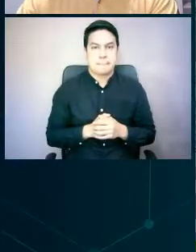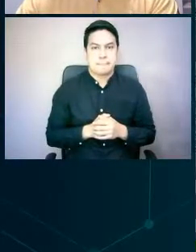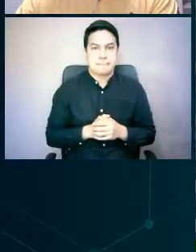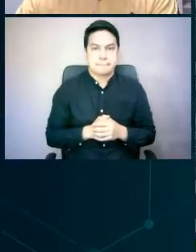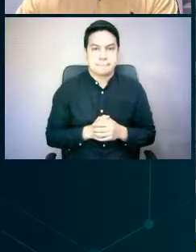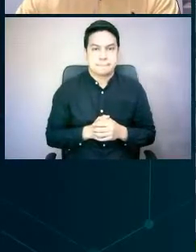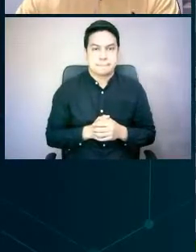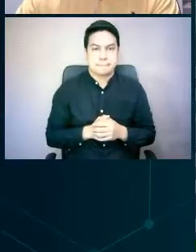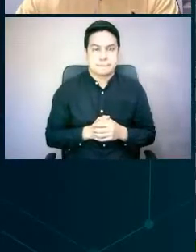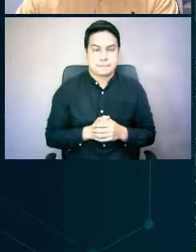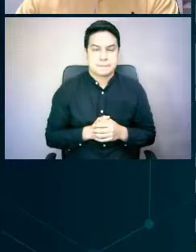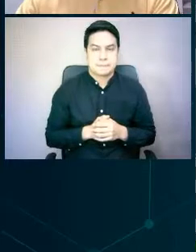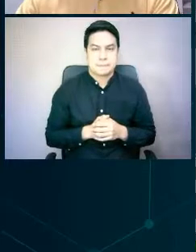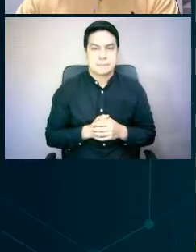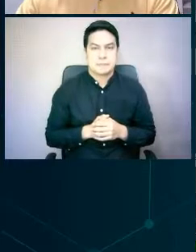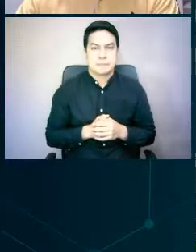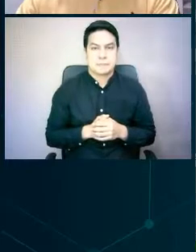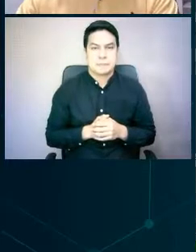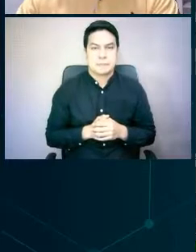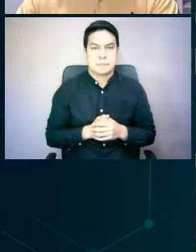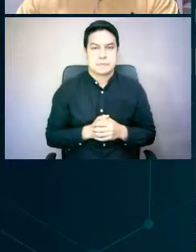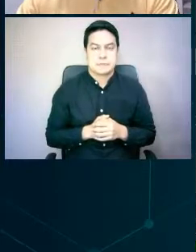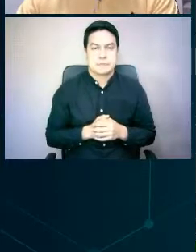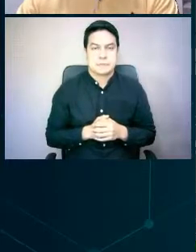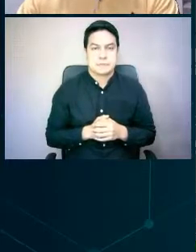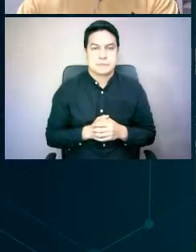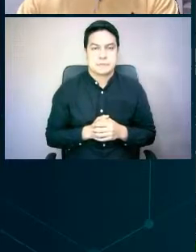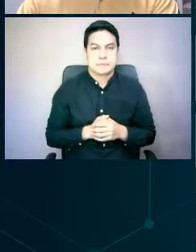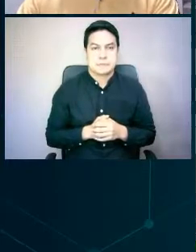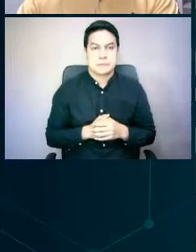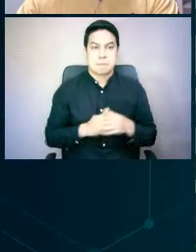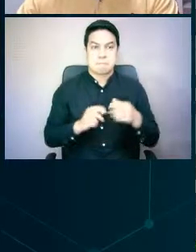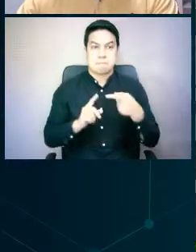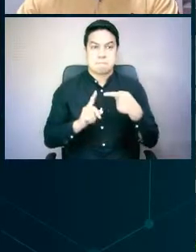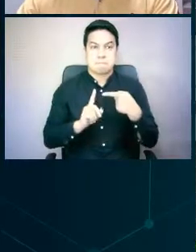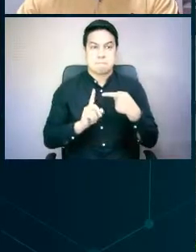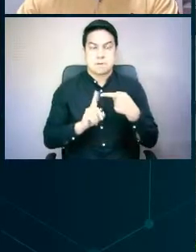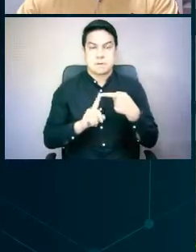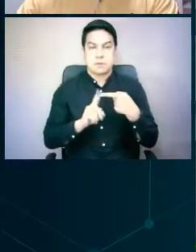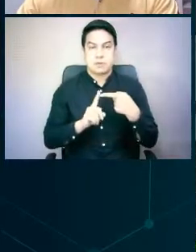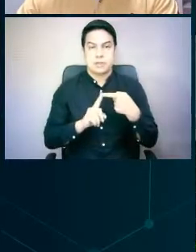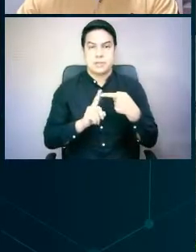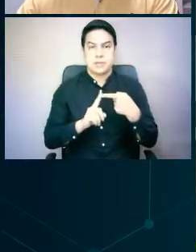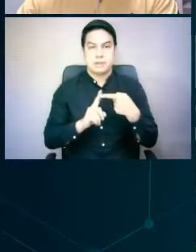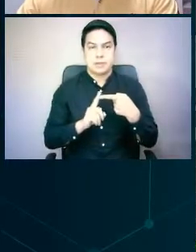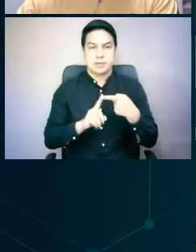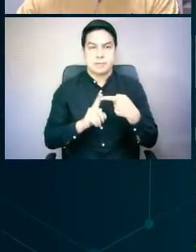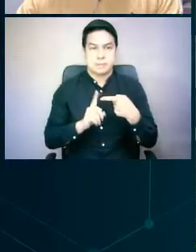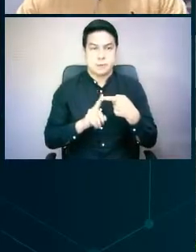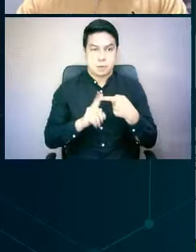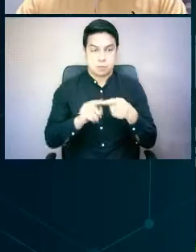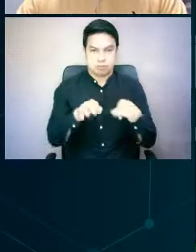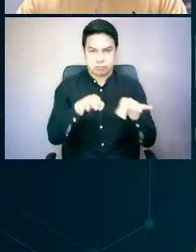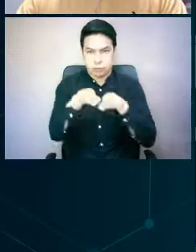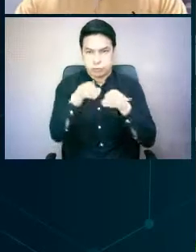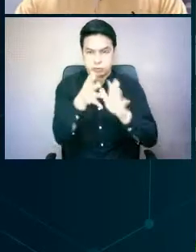atañe. Primero les voy a contar sobre el equipo que trabajó en esta temática.